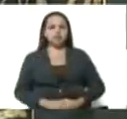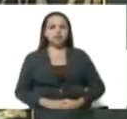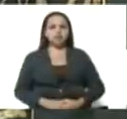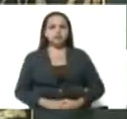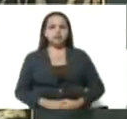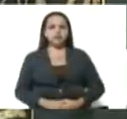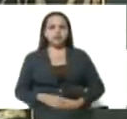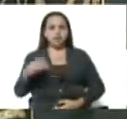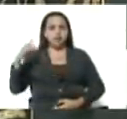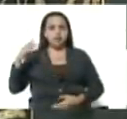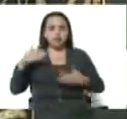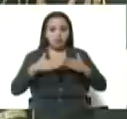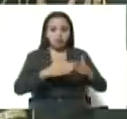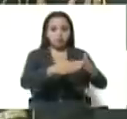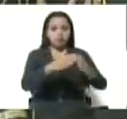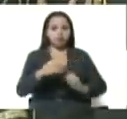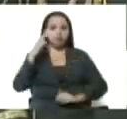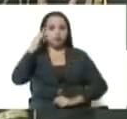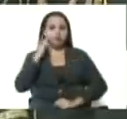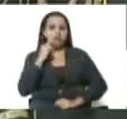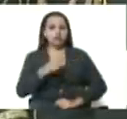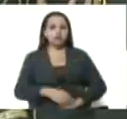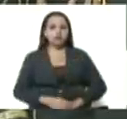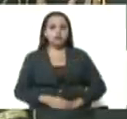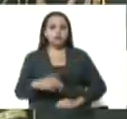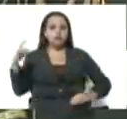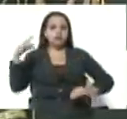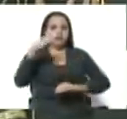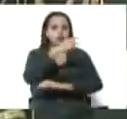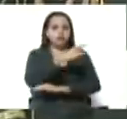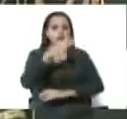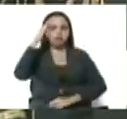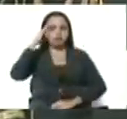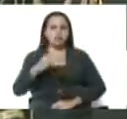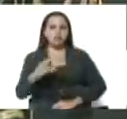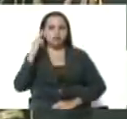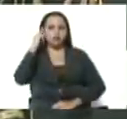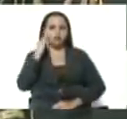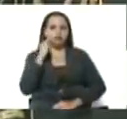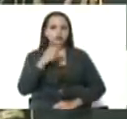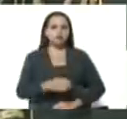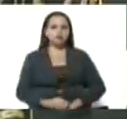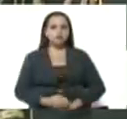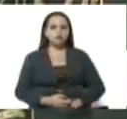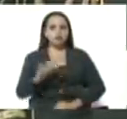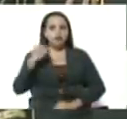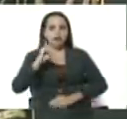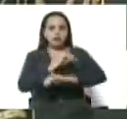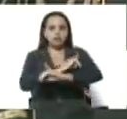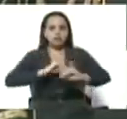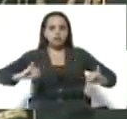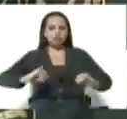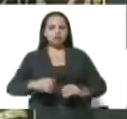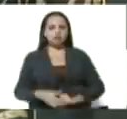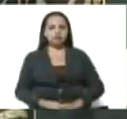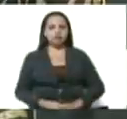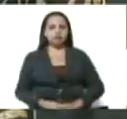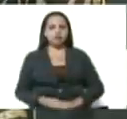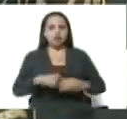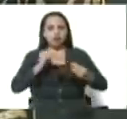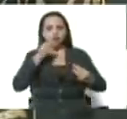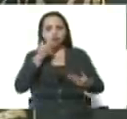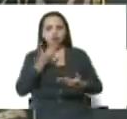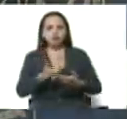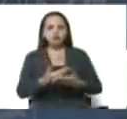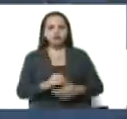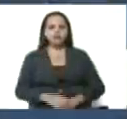la armada bolivariana y la aviación militar bolivariana ha construido muy bien